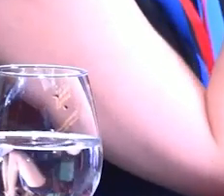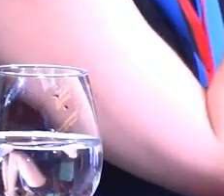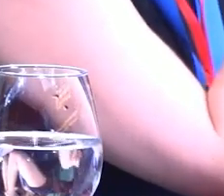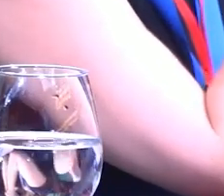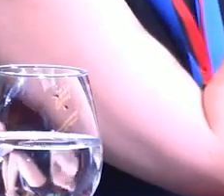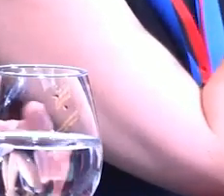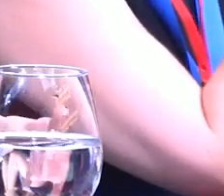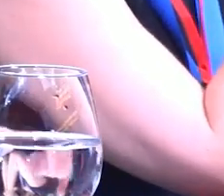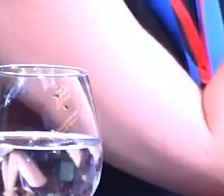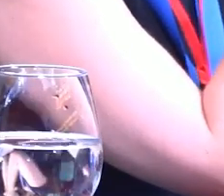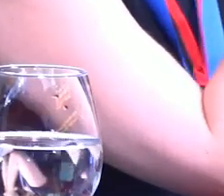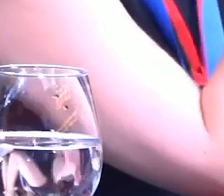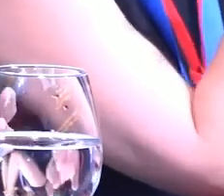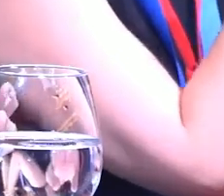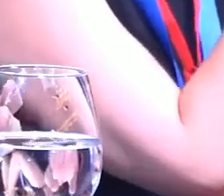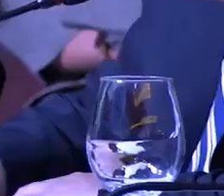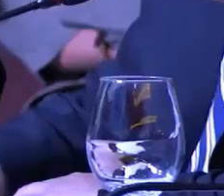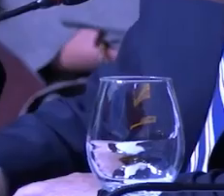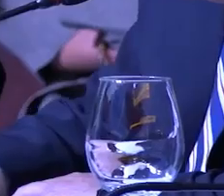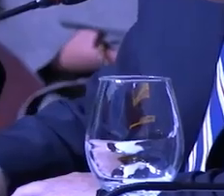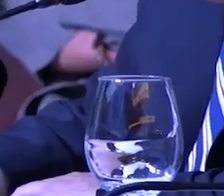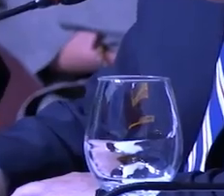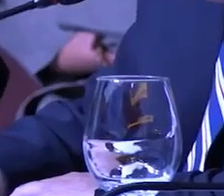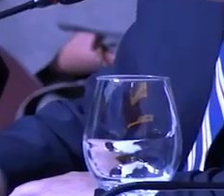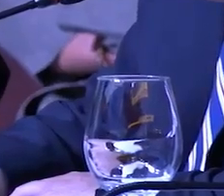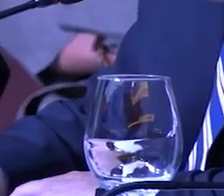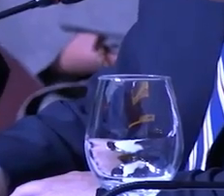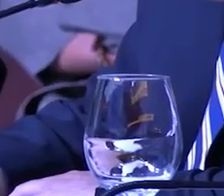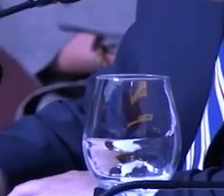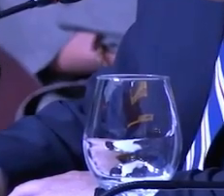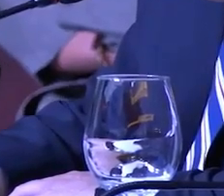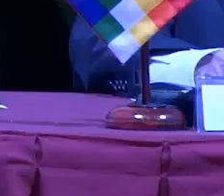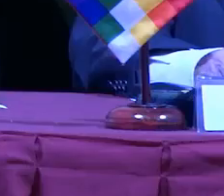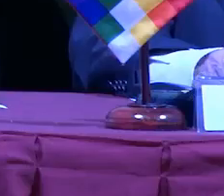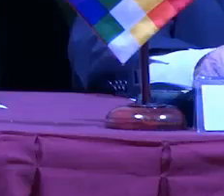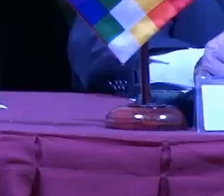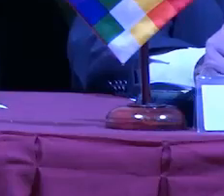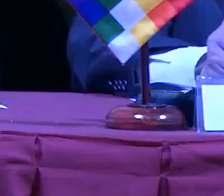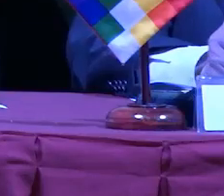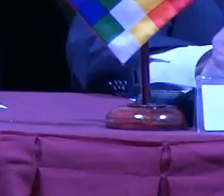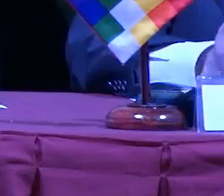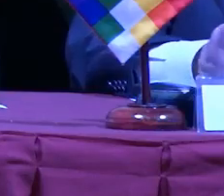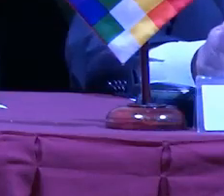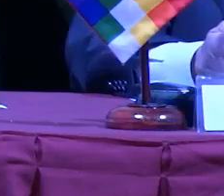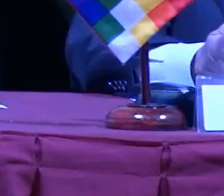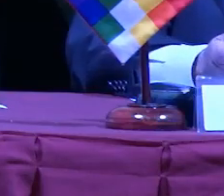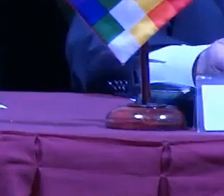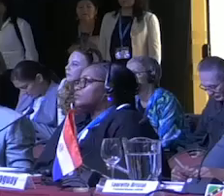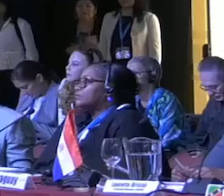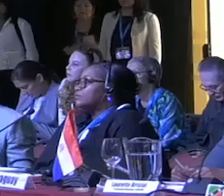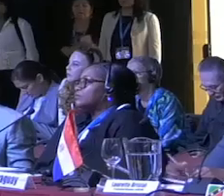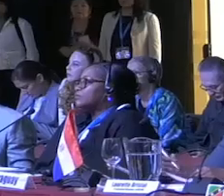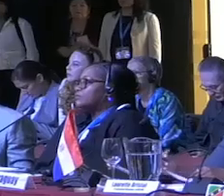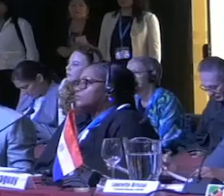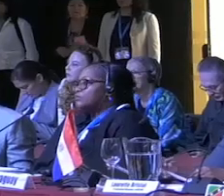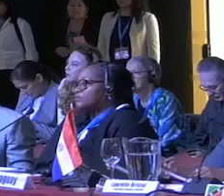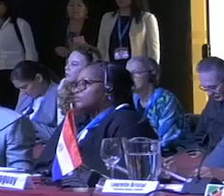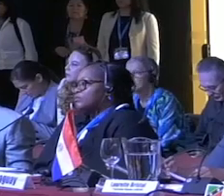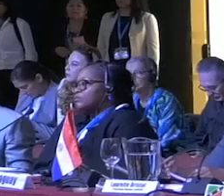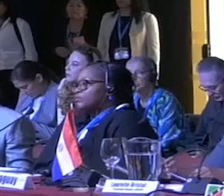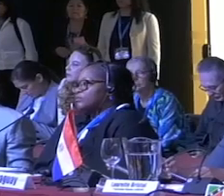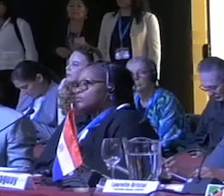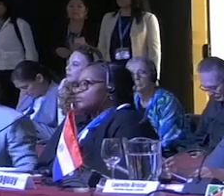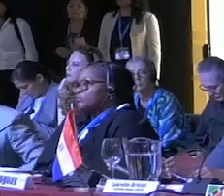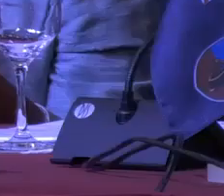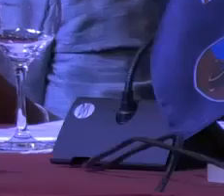los países tienen experiencias en ciertas áreas que pueden compartir con otros. Los temas a tratar fueron la educación inclusiva,